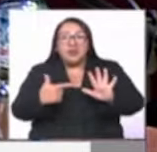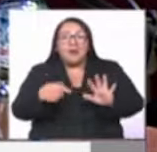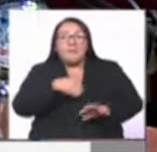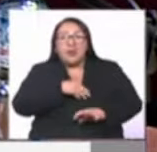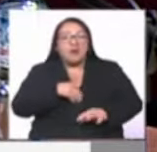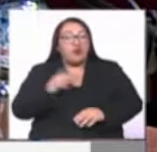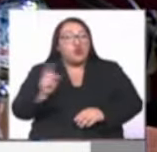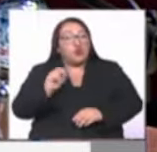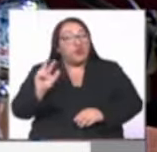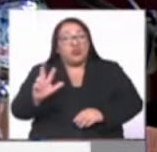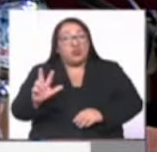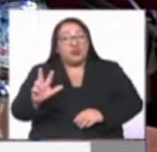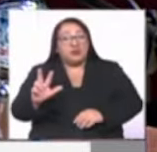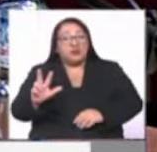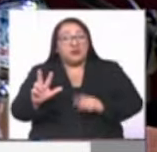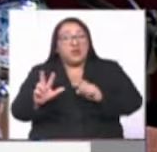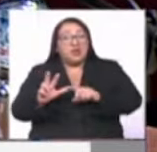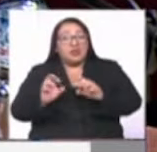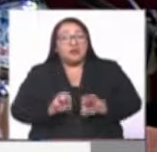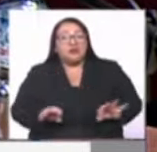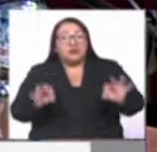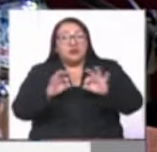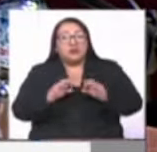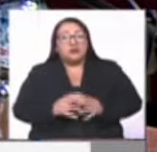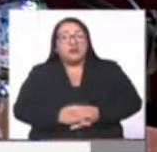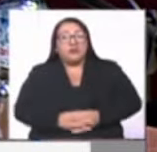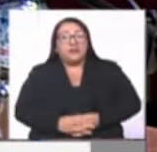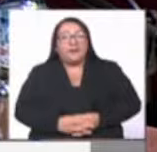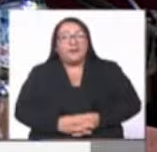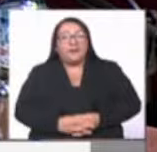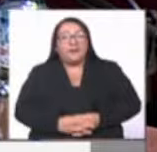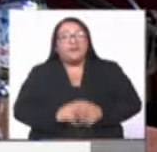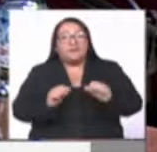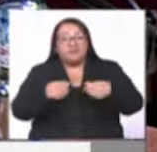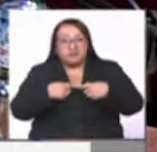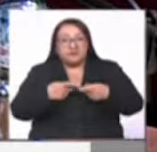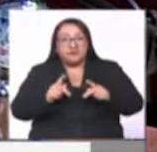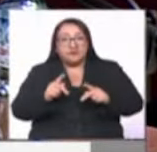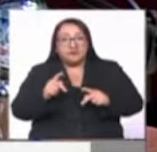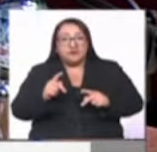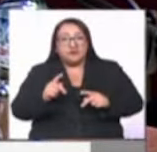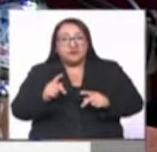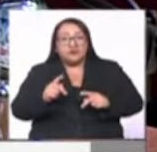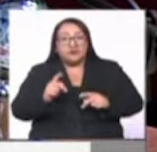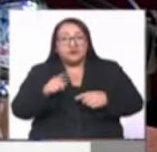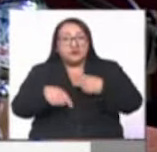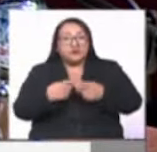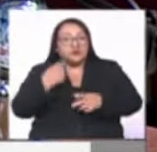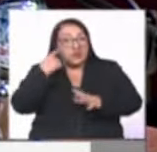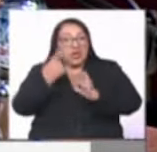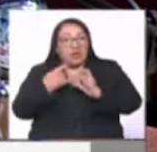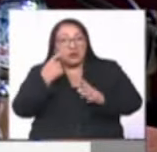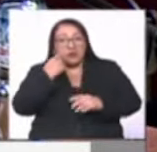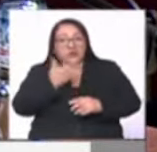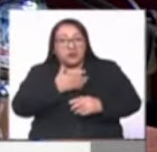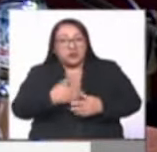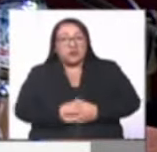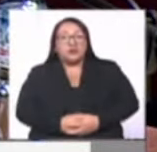tres Y esto es bien importante Por qué Porque si me permite el siguiente audio señor